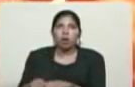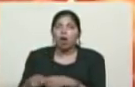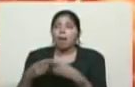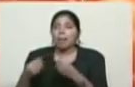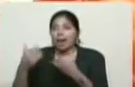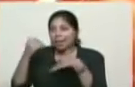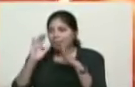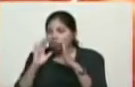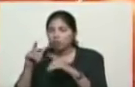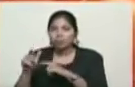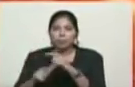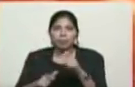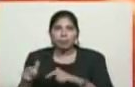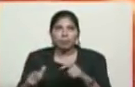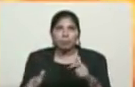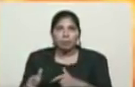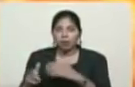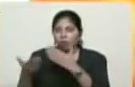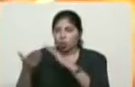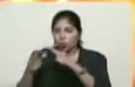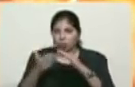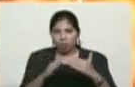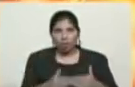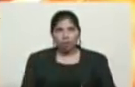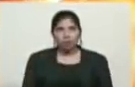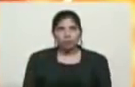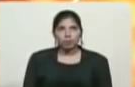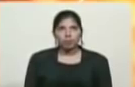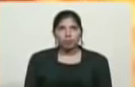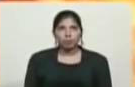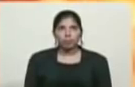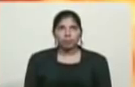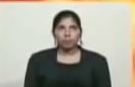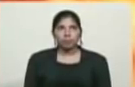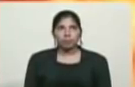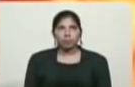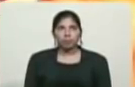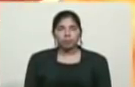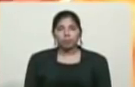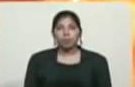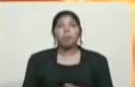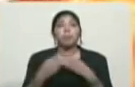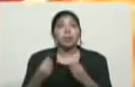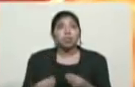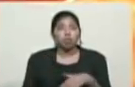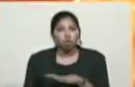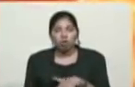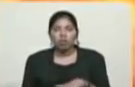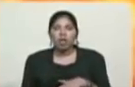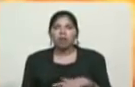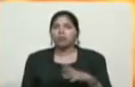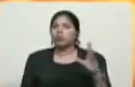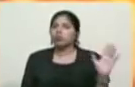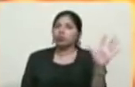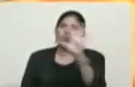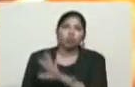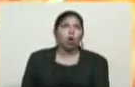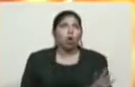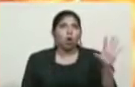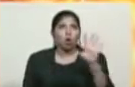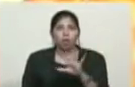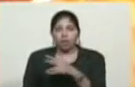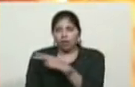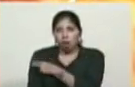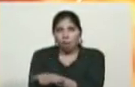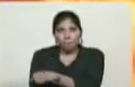importante contundente y estable toda la red hospitalaria del país lo hemos hecho además